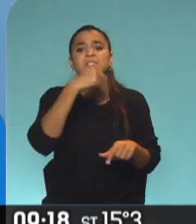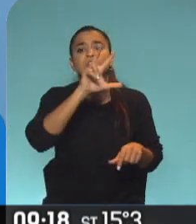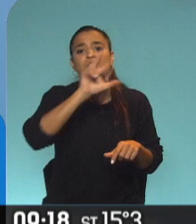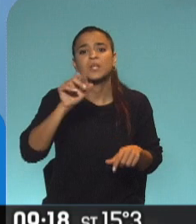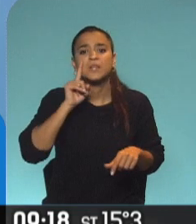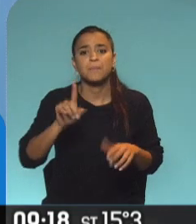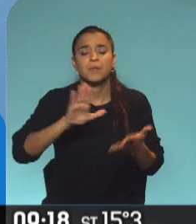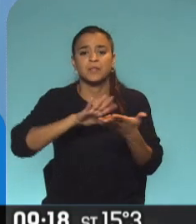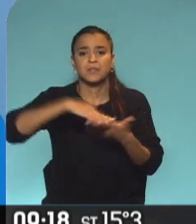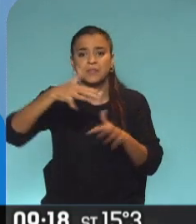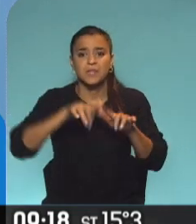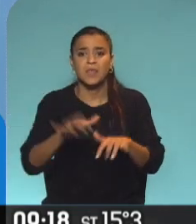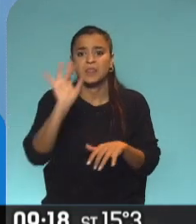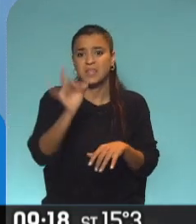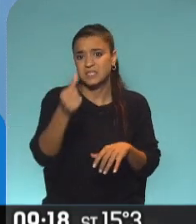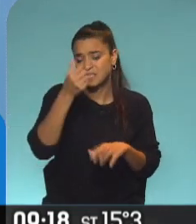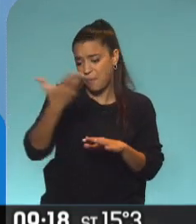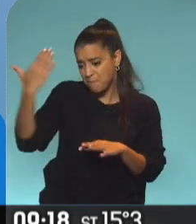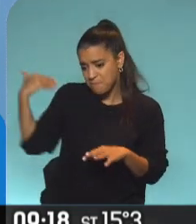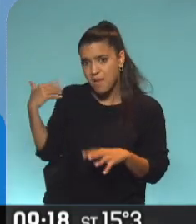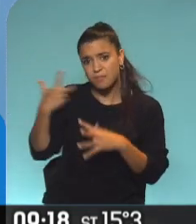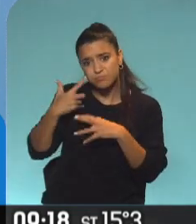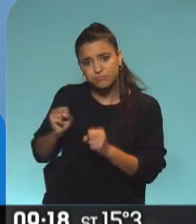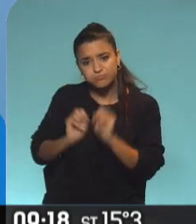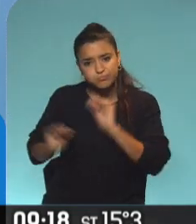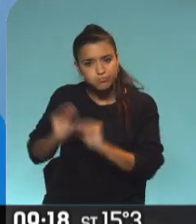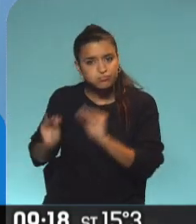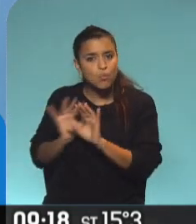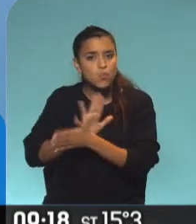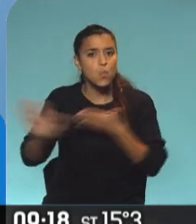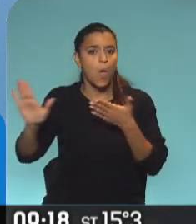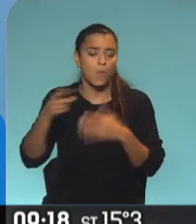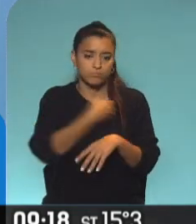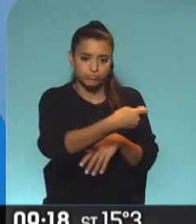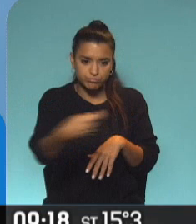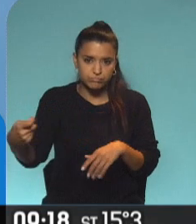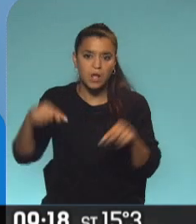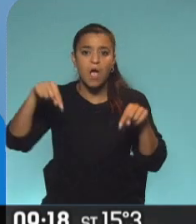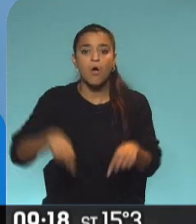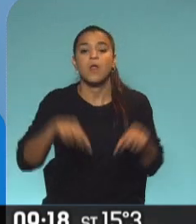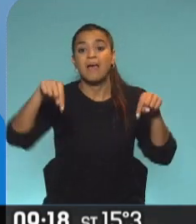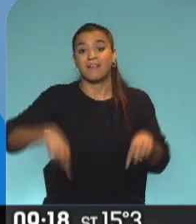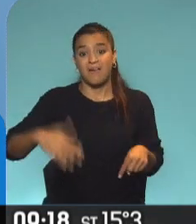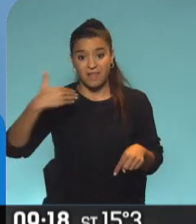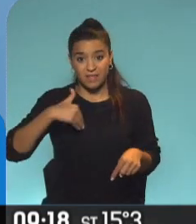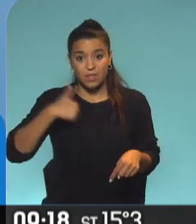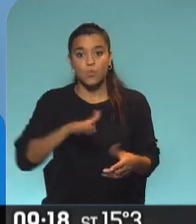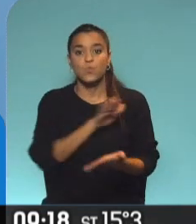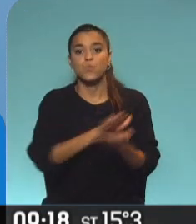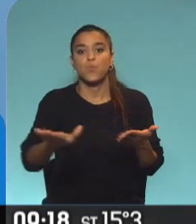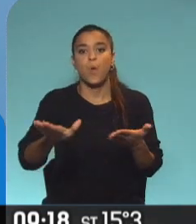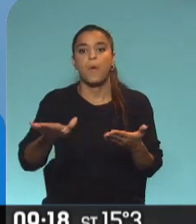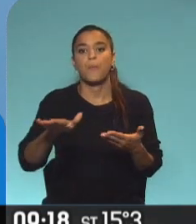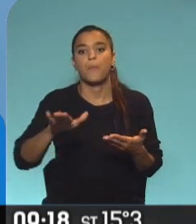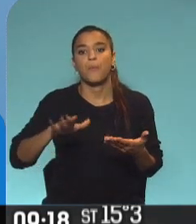tablets que se encontraron en diciembre, reacondicionadas y con nuevo material, y se está produciendo acá en la Argentina una nueva tanda